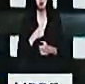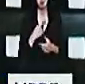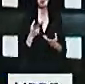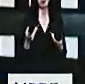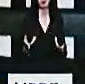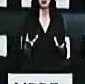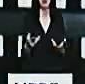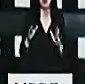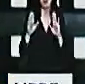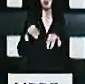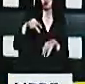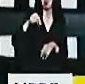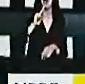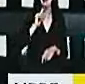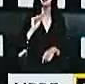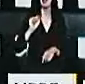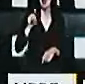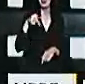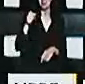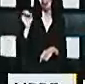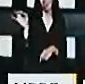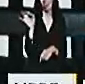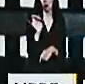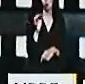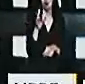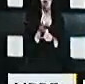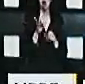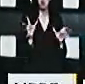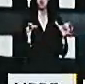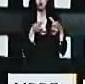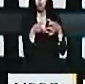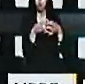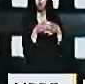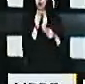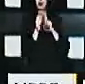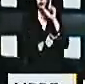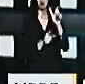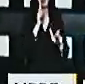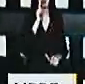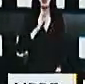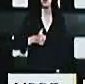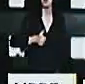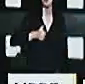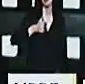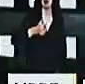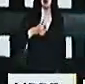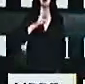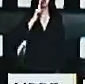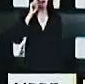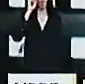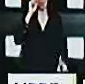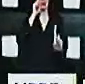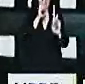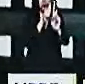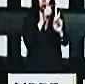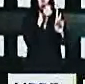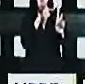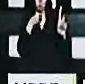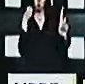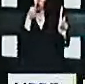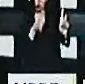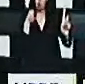de Natacha. Hay un grupo que tuvo una voluntad y se fijó un objetivo y luchó para